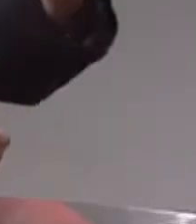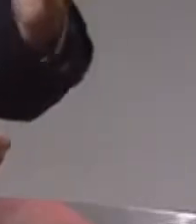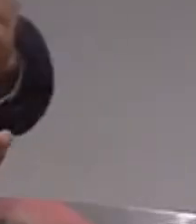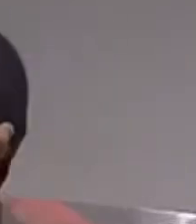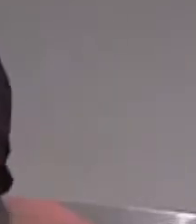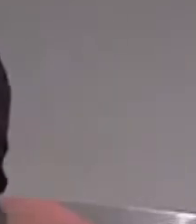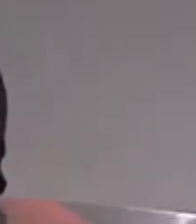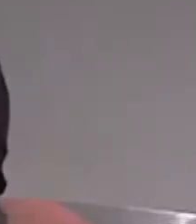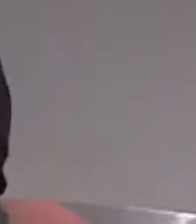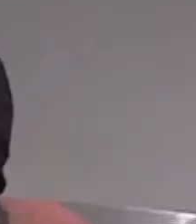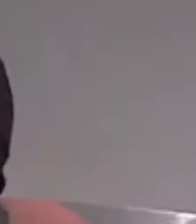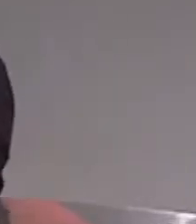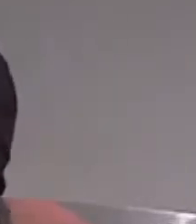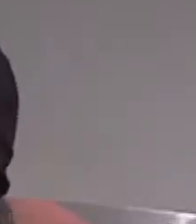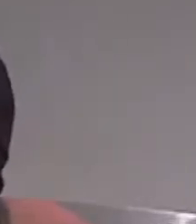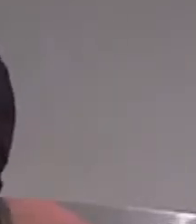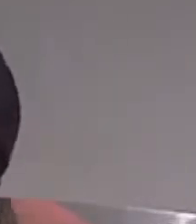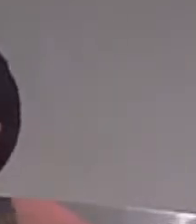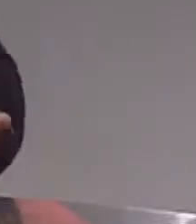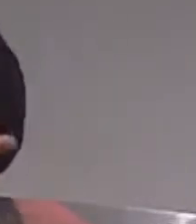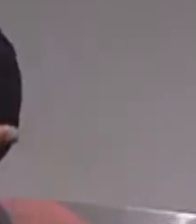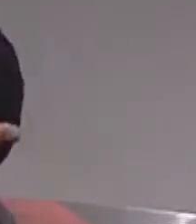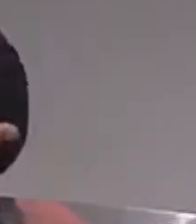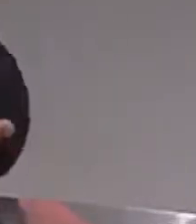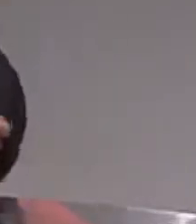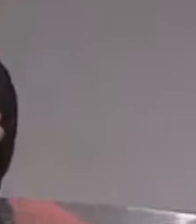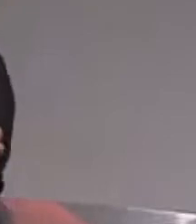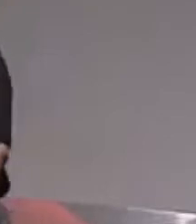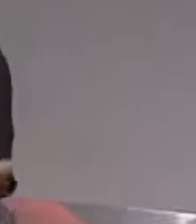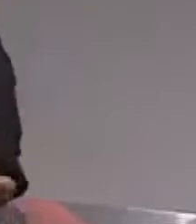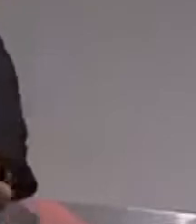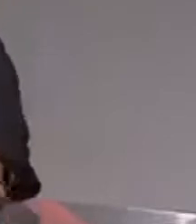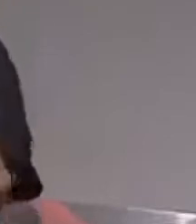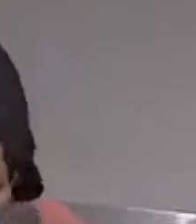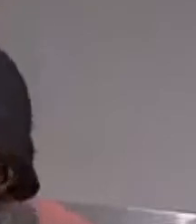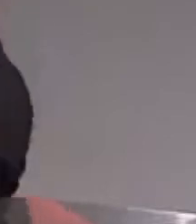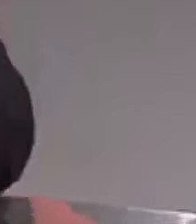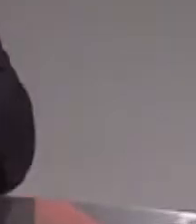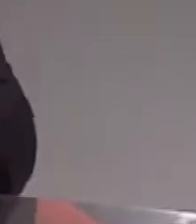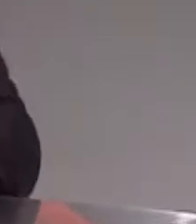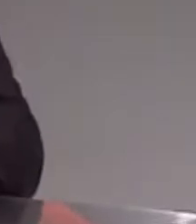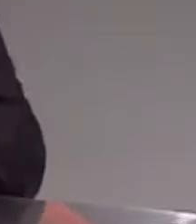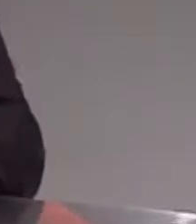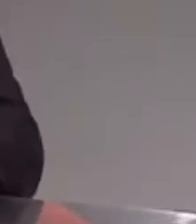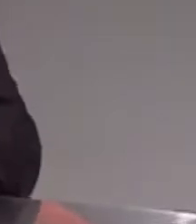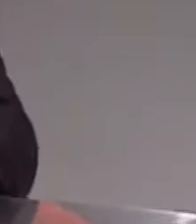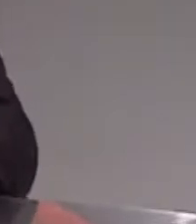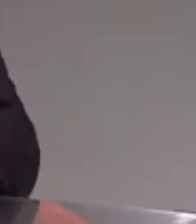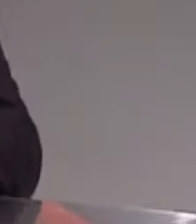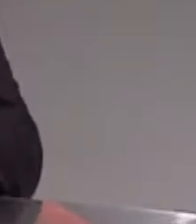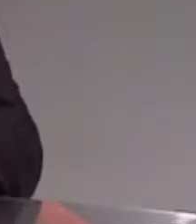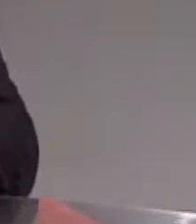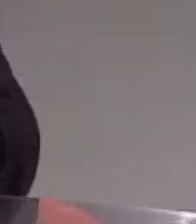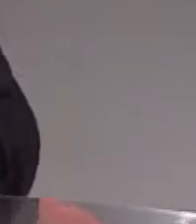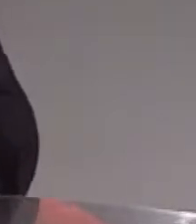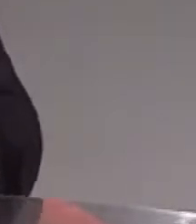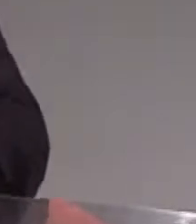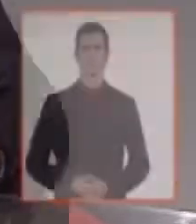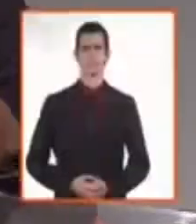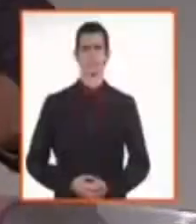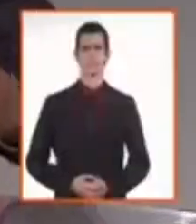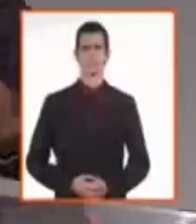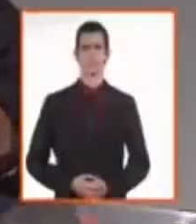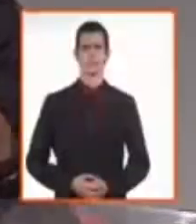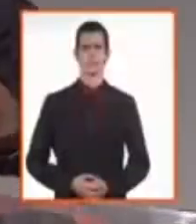bueno veíamos las declaraciones de responsables y veremos también las declaraciones de muchos de los países del caribe que han que han estado ahí